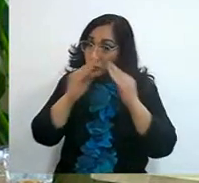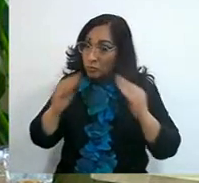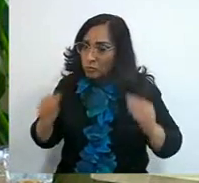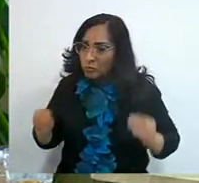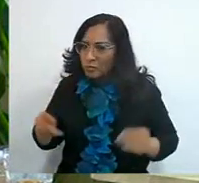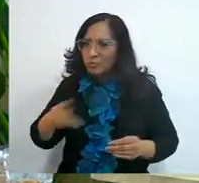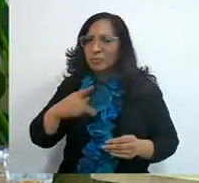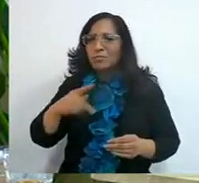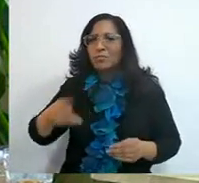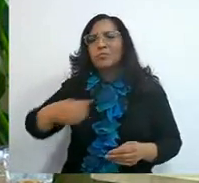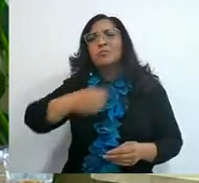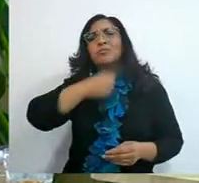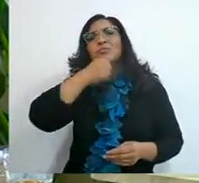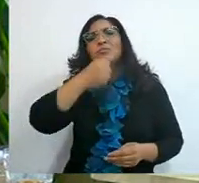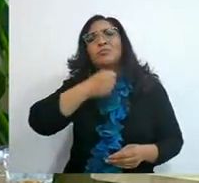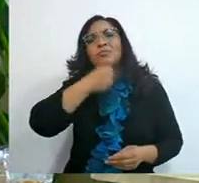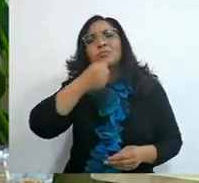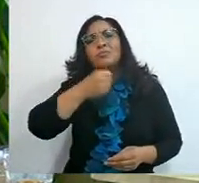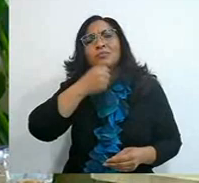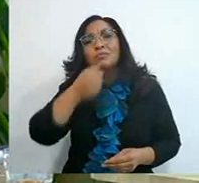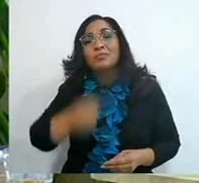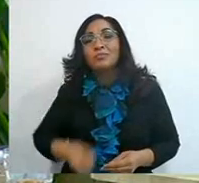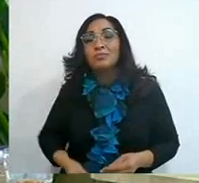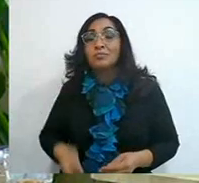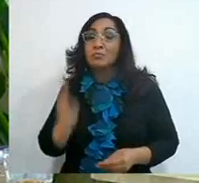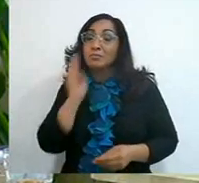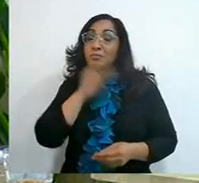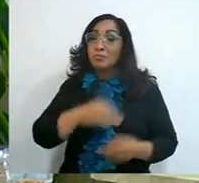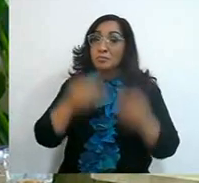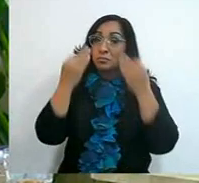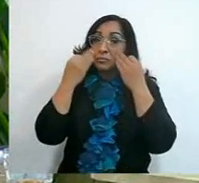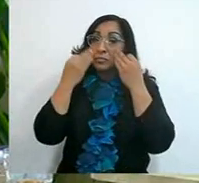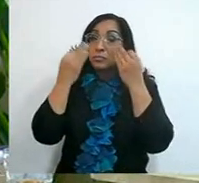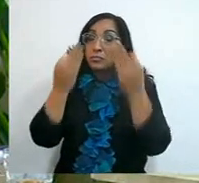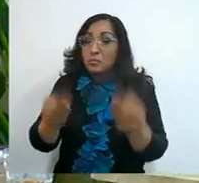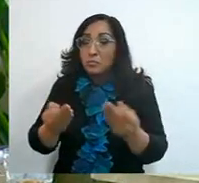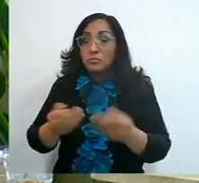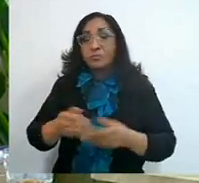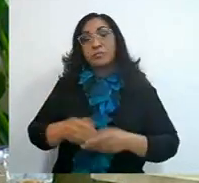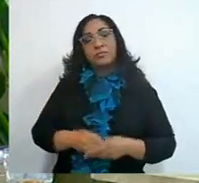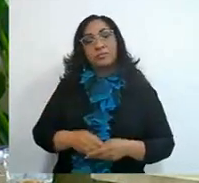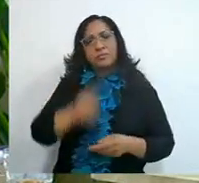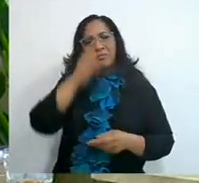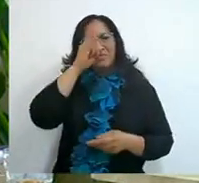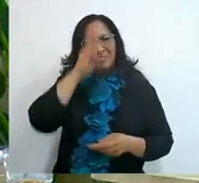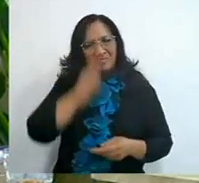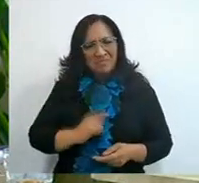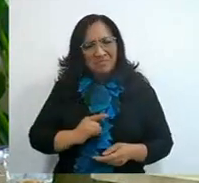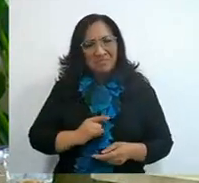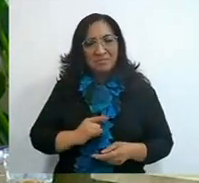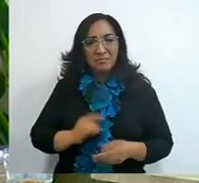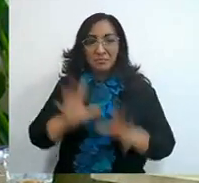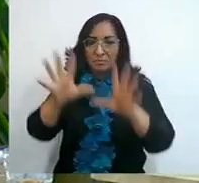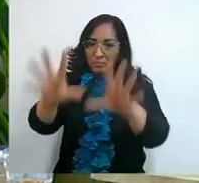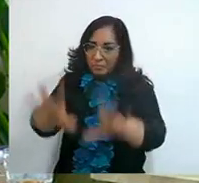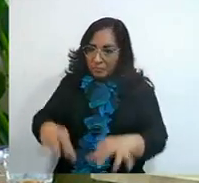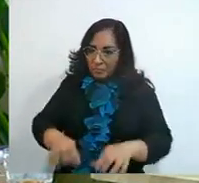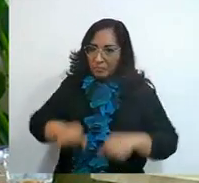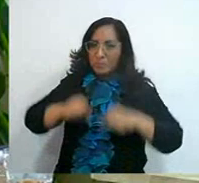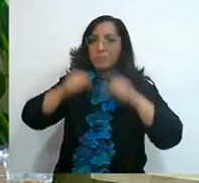chisme, tomaste aquella intriga, tomaste aquella